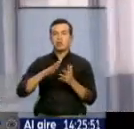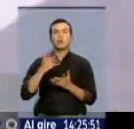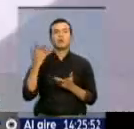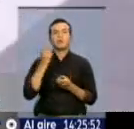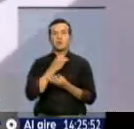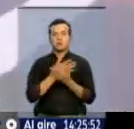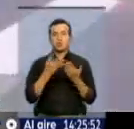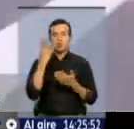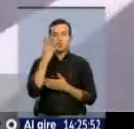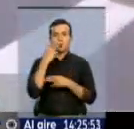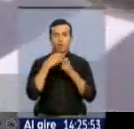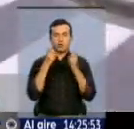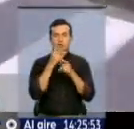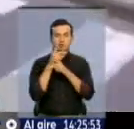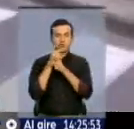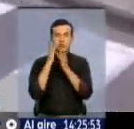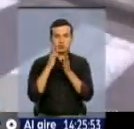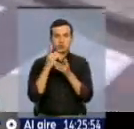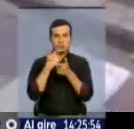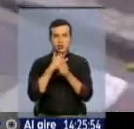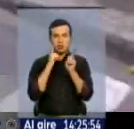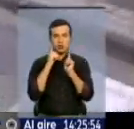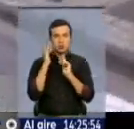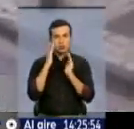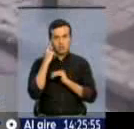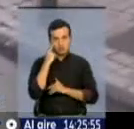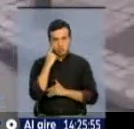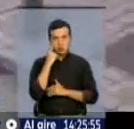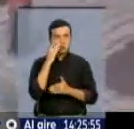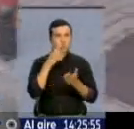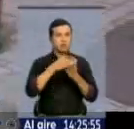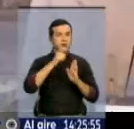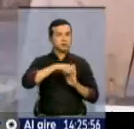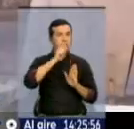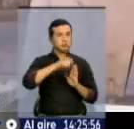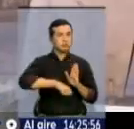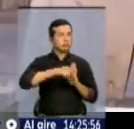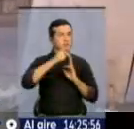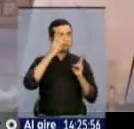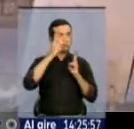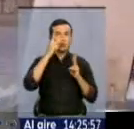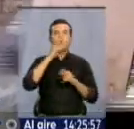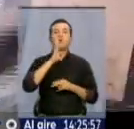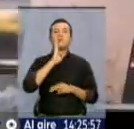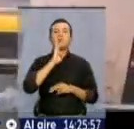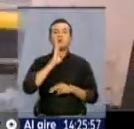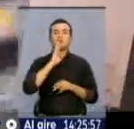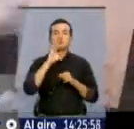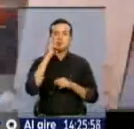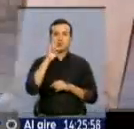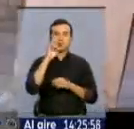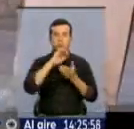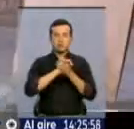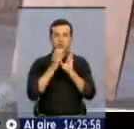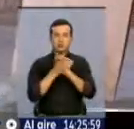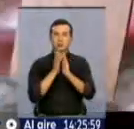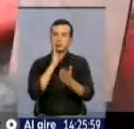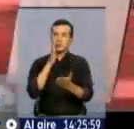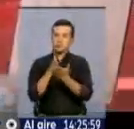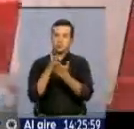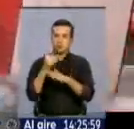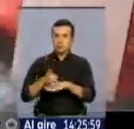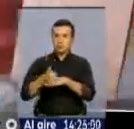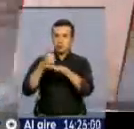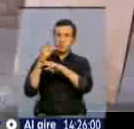Puigdemont, y los 4 exconsejeros en libertad condicional comparecerán ante el Tribunal de Primera Instancia de Bruselas el 17 de noviembre, donde acudirán ante la Cámara